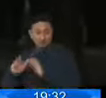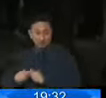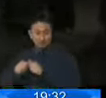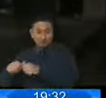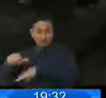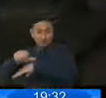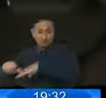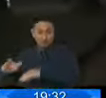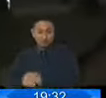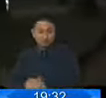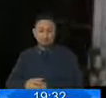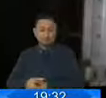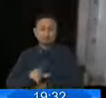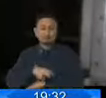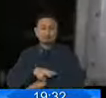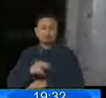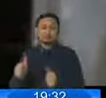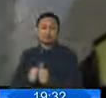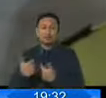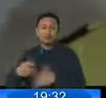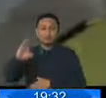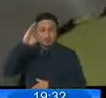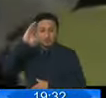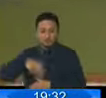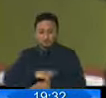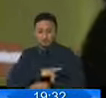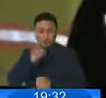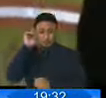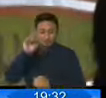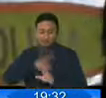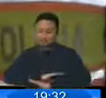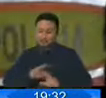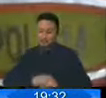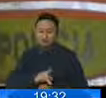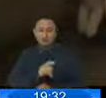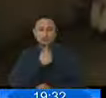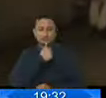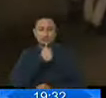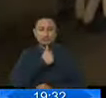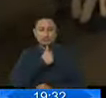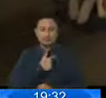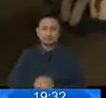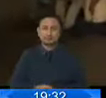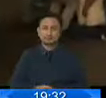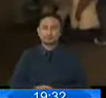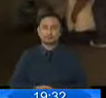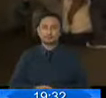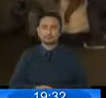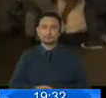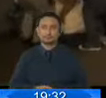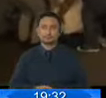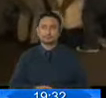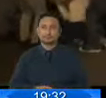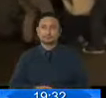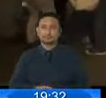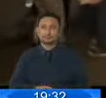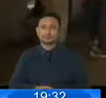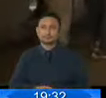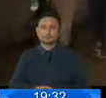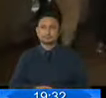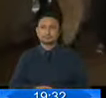municipal. Fiscalía y policía no dieron declaraciones. Todo se manejó con total hermetismo. En